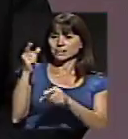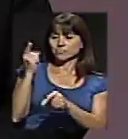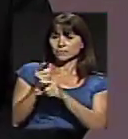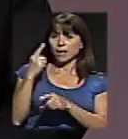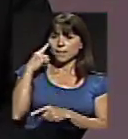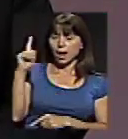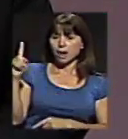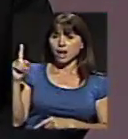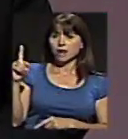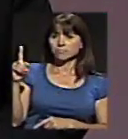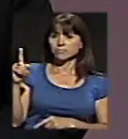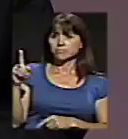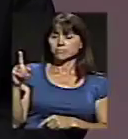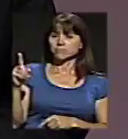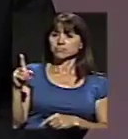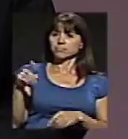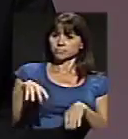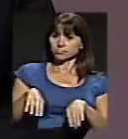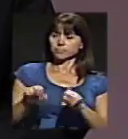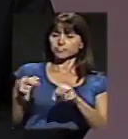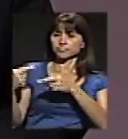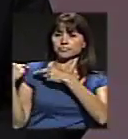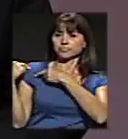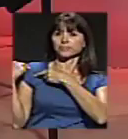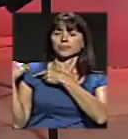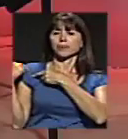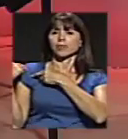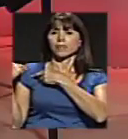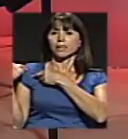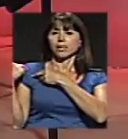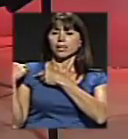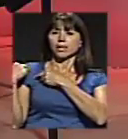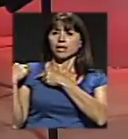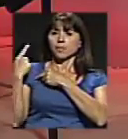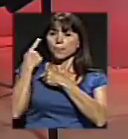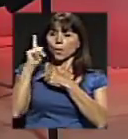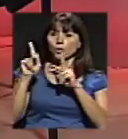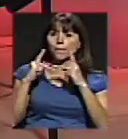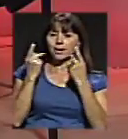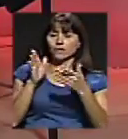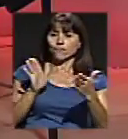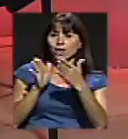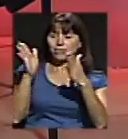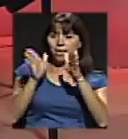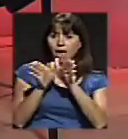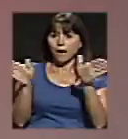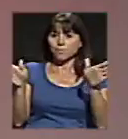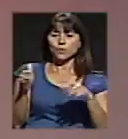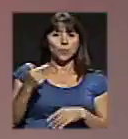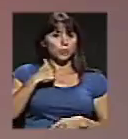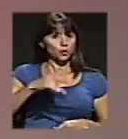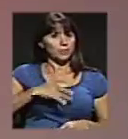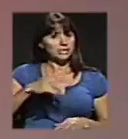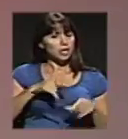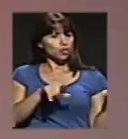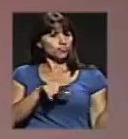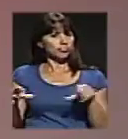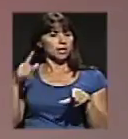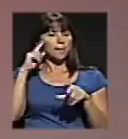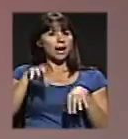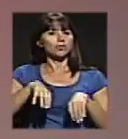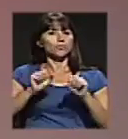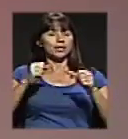para ocupar el cargo y aspirar por parte del Frente Amplio? Bueno, yo me siento muy preparado para asumir este